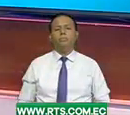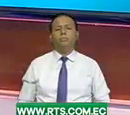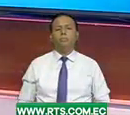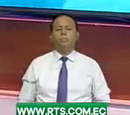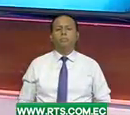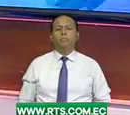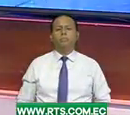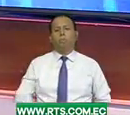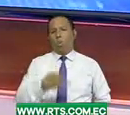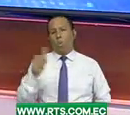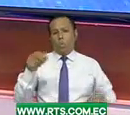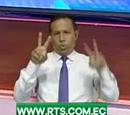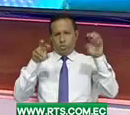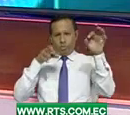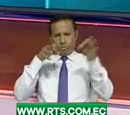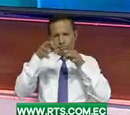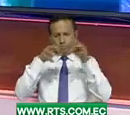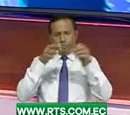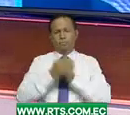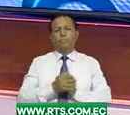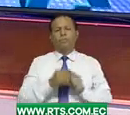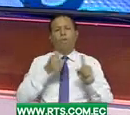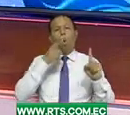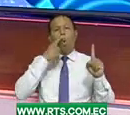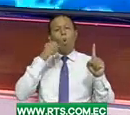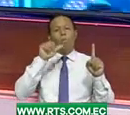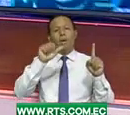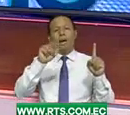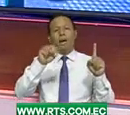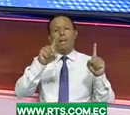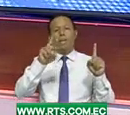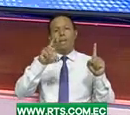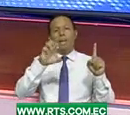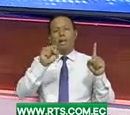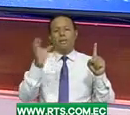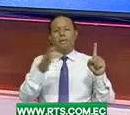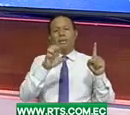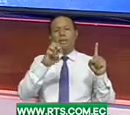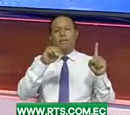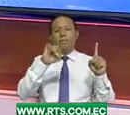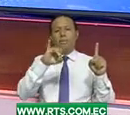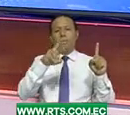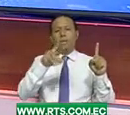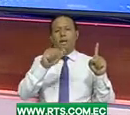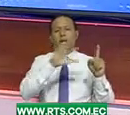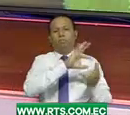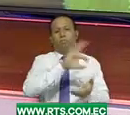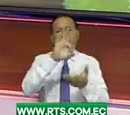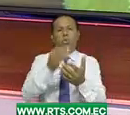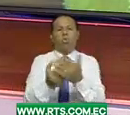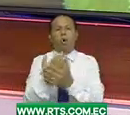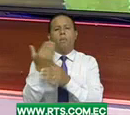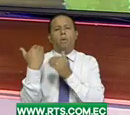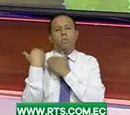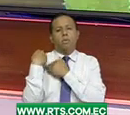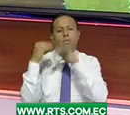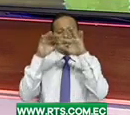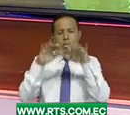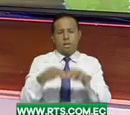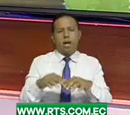Pasamos a otro tema. Andrés Seminario Valenzuela fue posesionado como secretario de Comunicación de la Presidencia de la